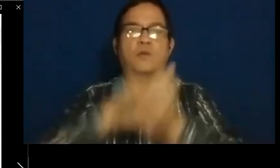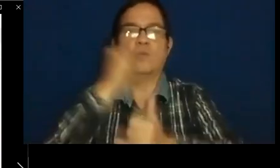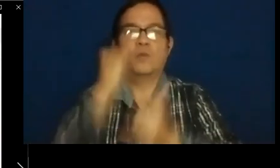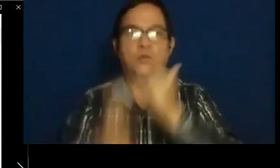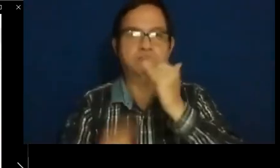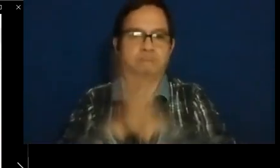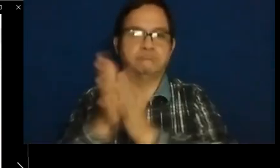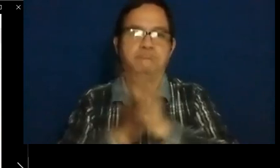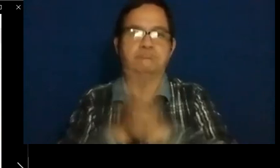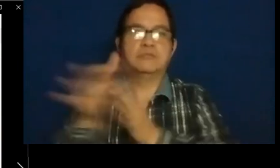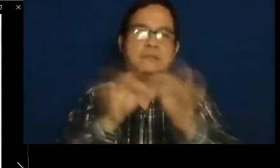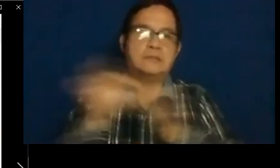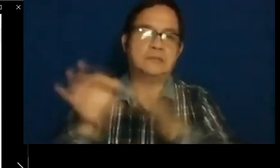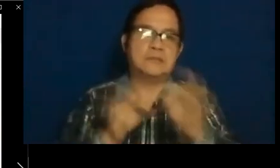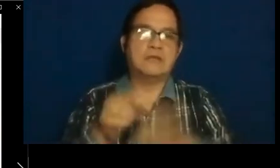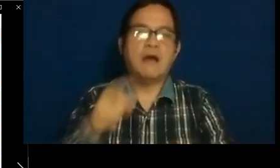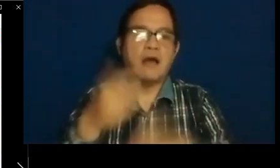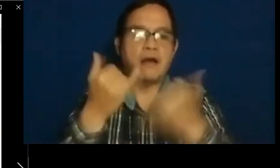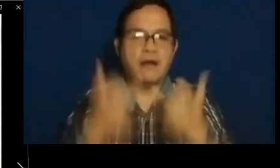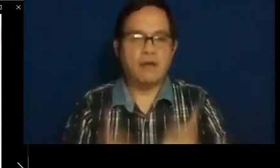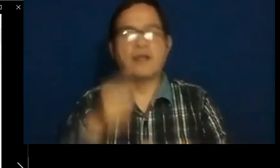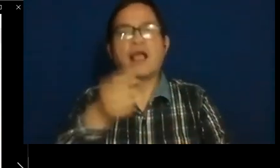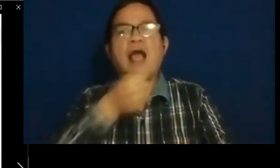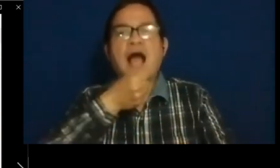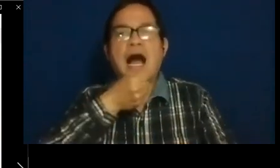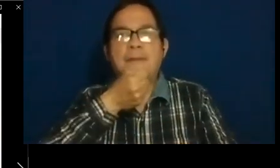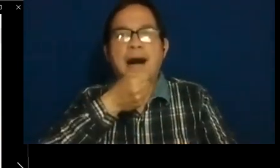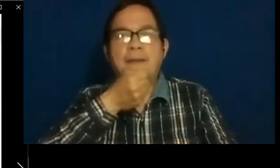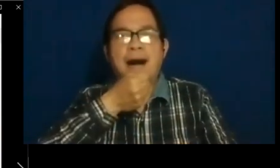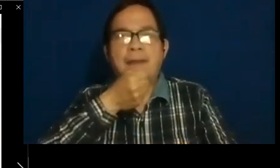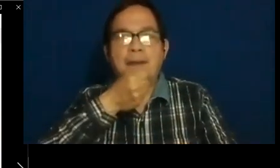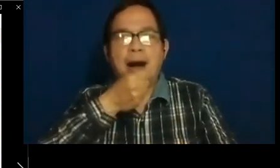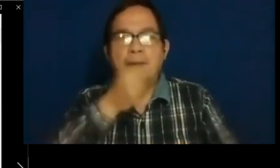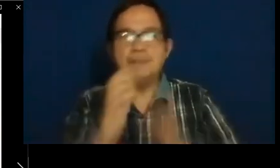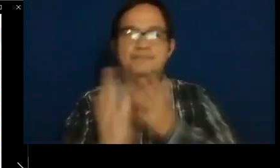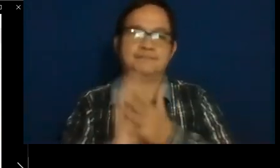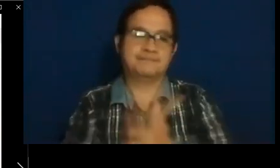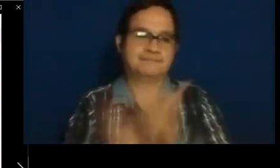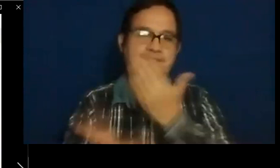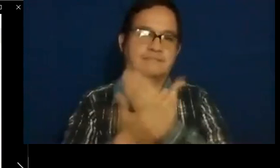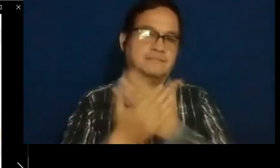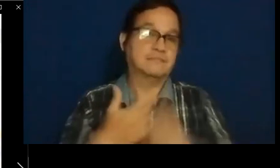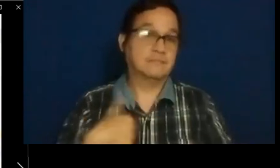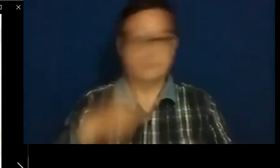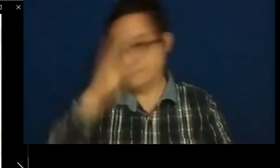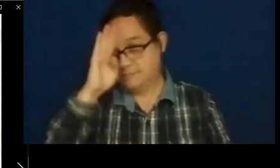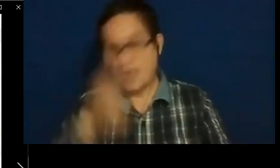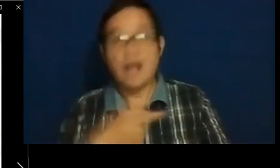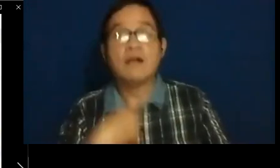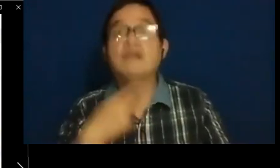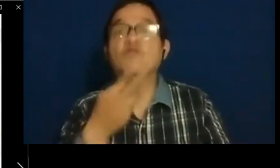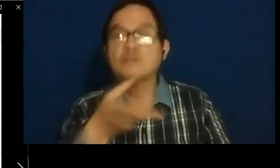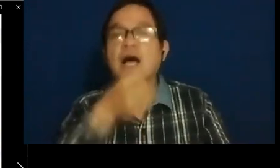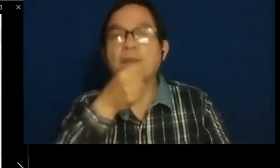hablar hoy, les voy a pedir por audio, ¿sí? Que me indiquen si hay alguna duda, por favor. ¿Tienen